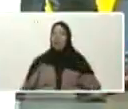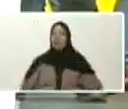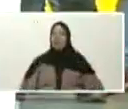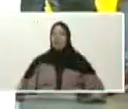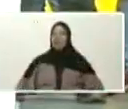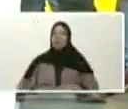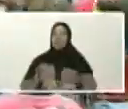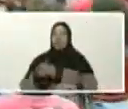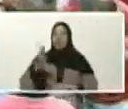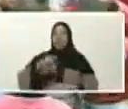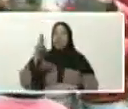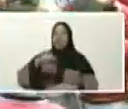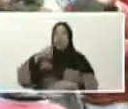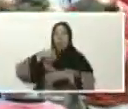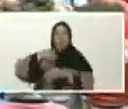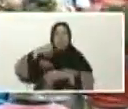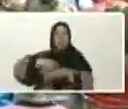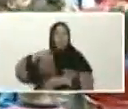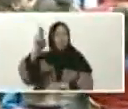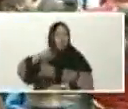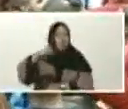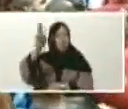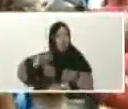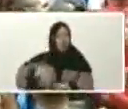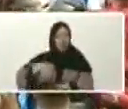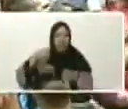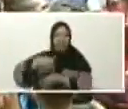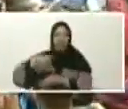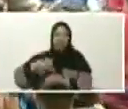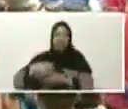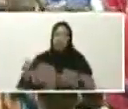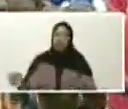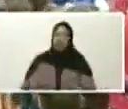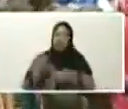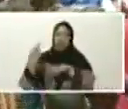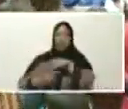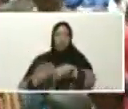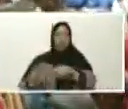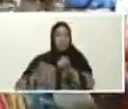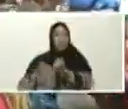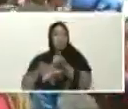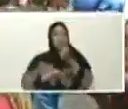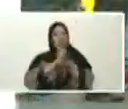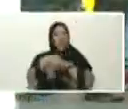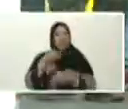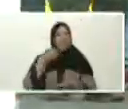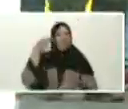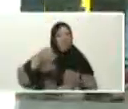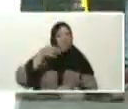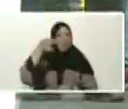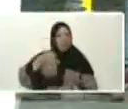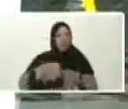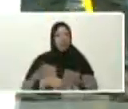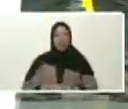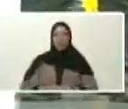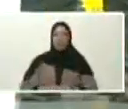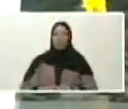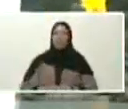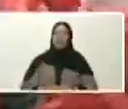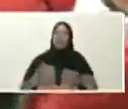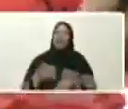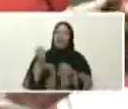Esa nunca perdió una elección. Ni la va a perder. Nunca. Jamás. Y allí estaremos trabajando